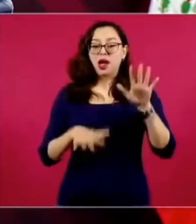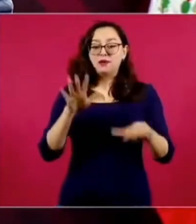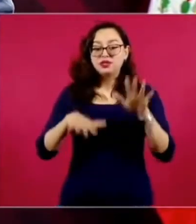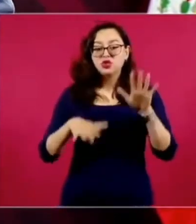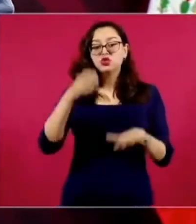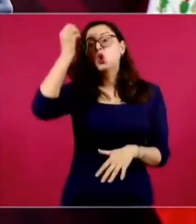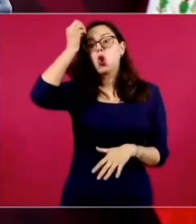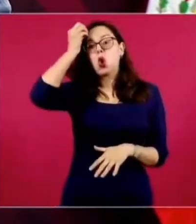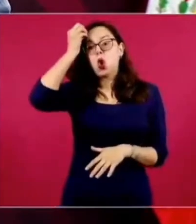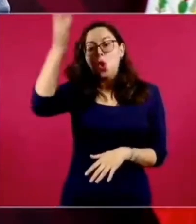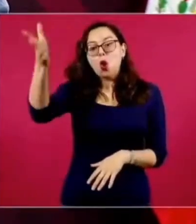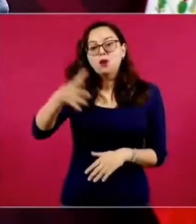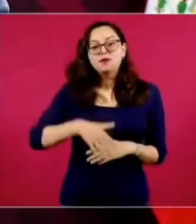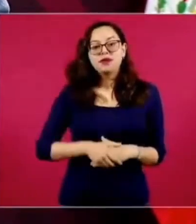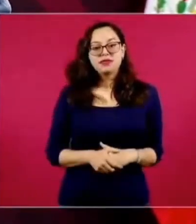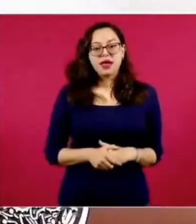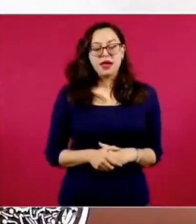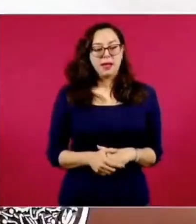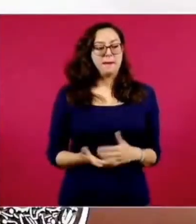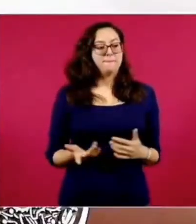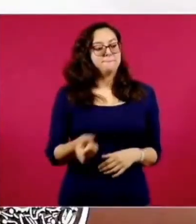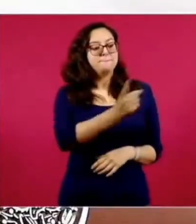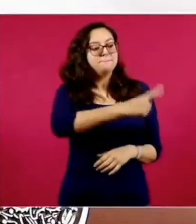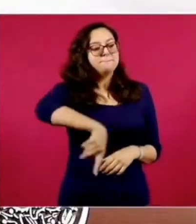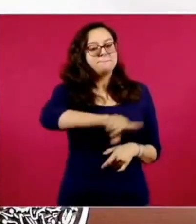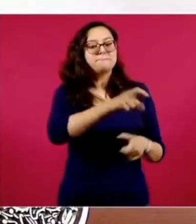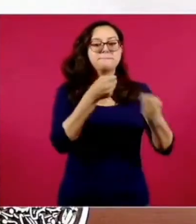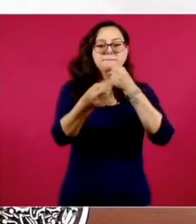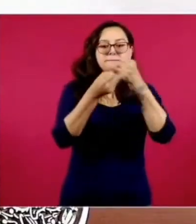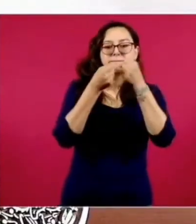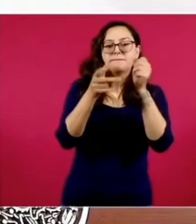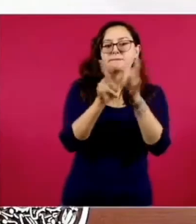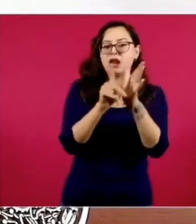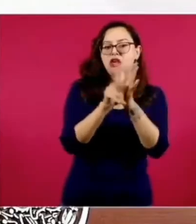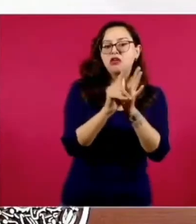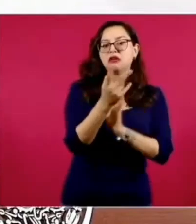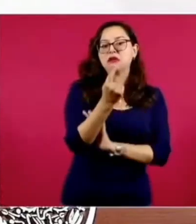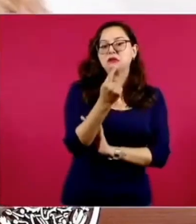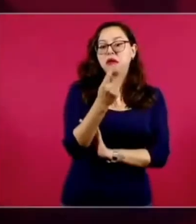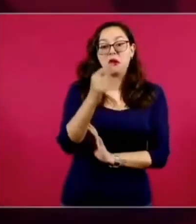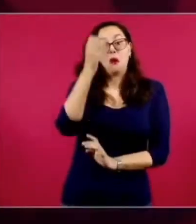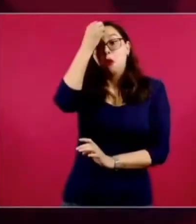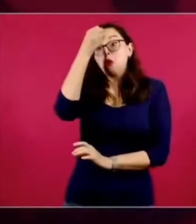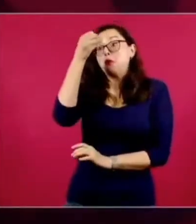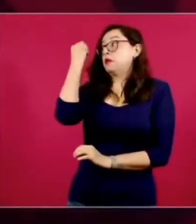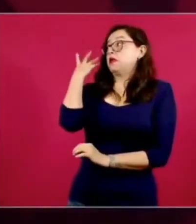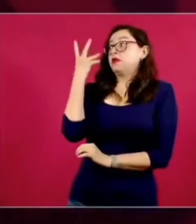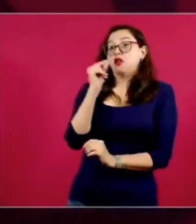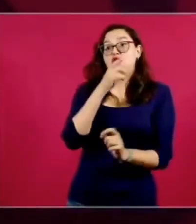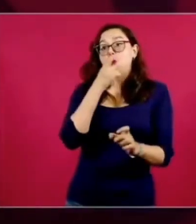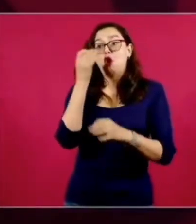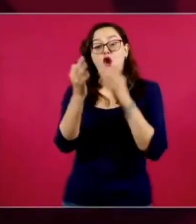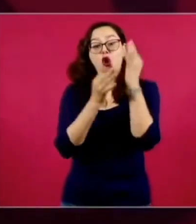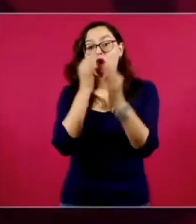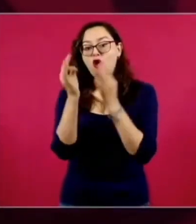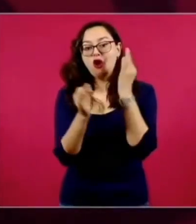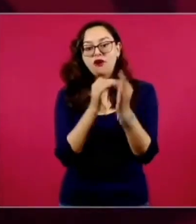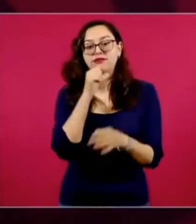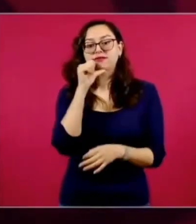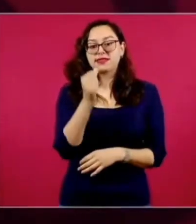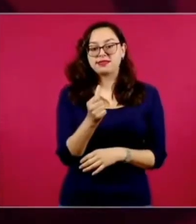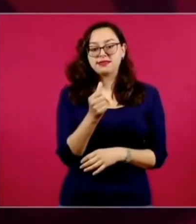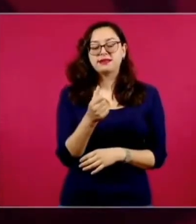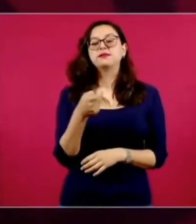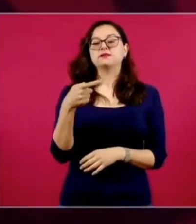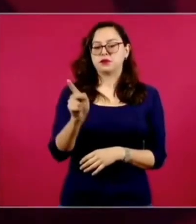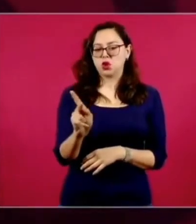Ahora quiero hablar sobre los medios convencionales precisamente para que se